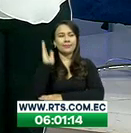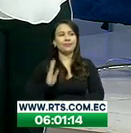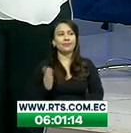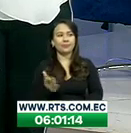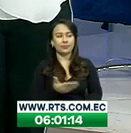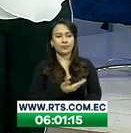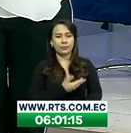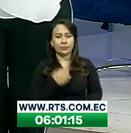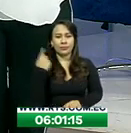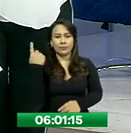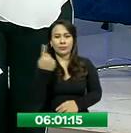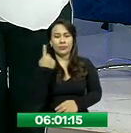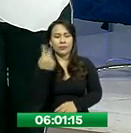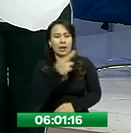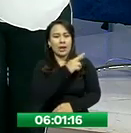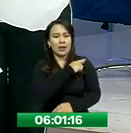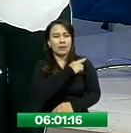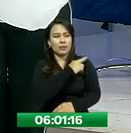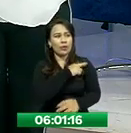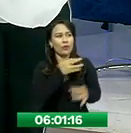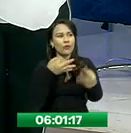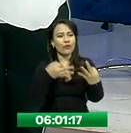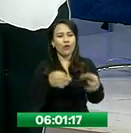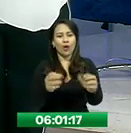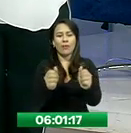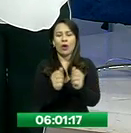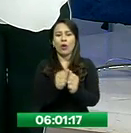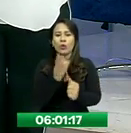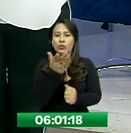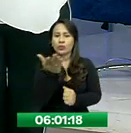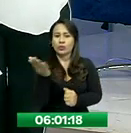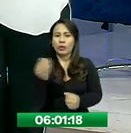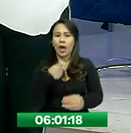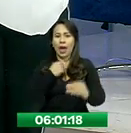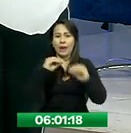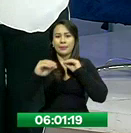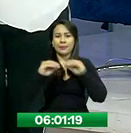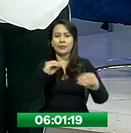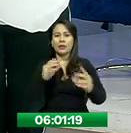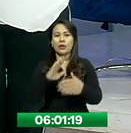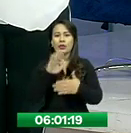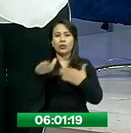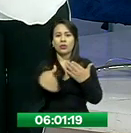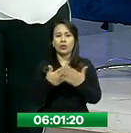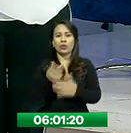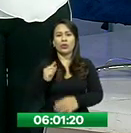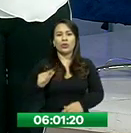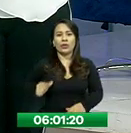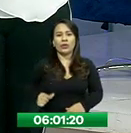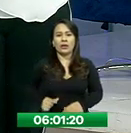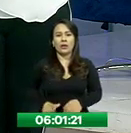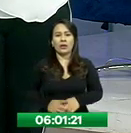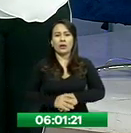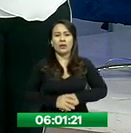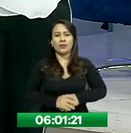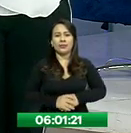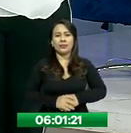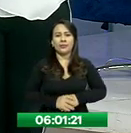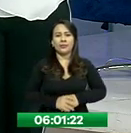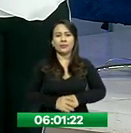nuestra única forma de ser parciales es con ustedes, contándoles siempre la verdad de los hechos, sin